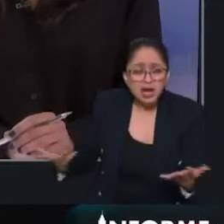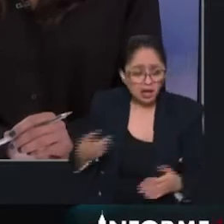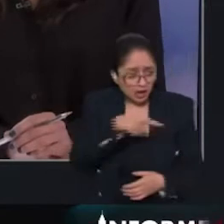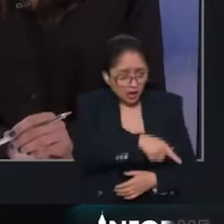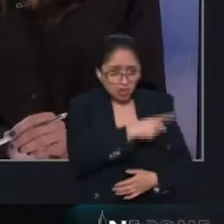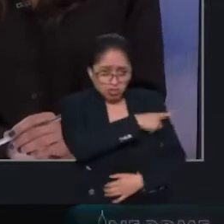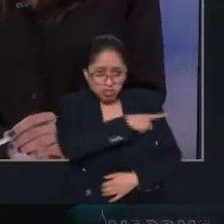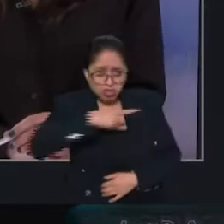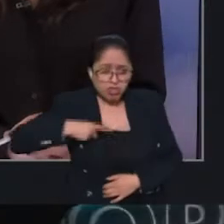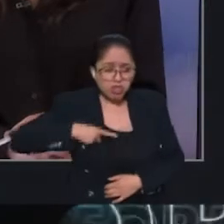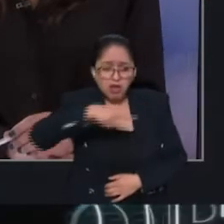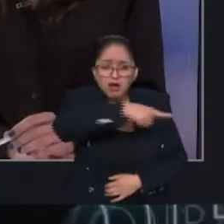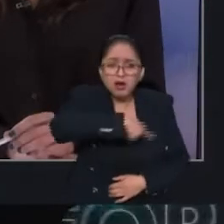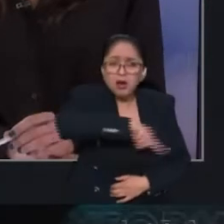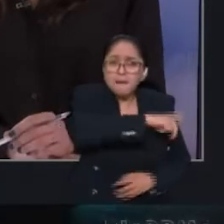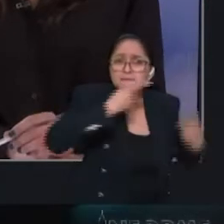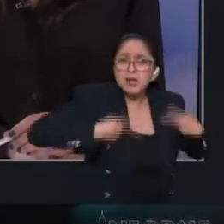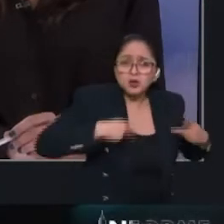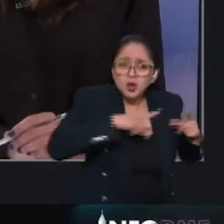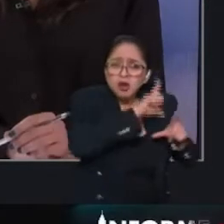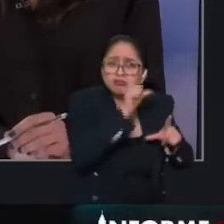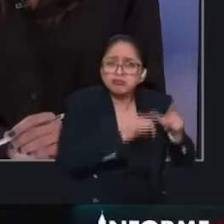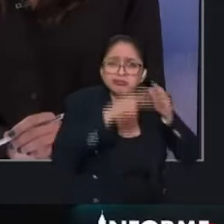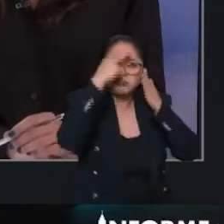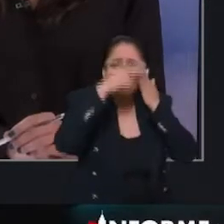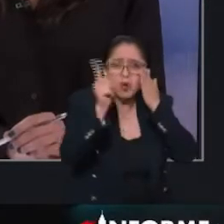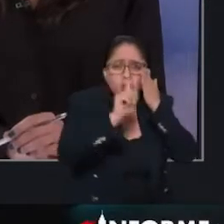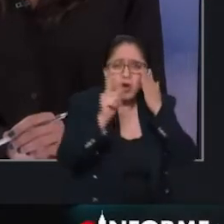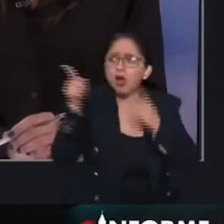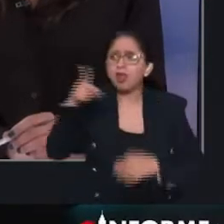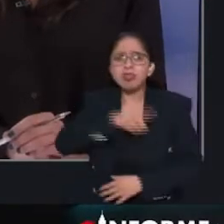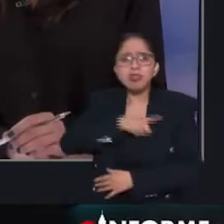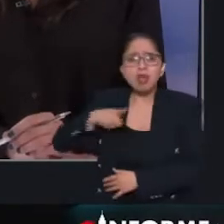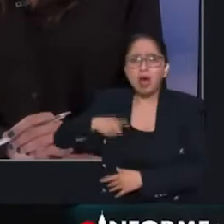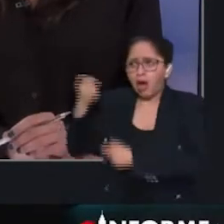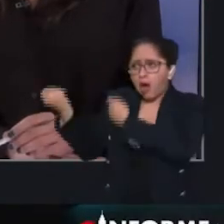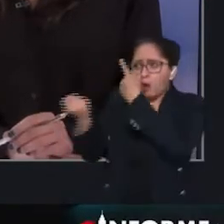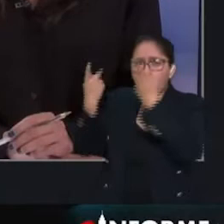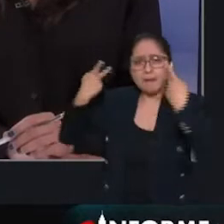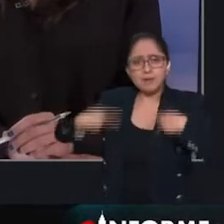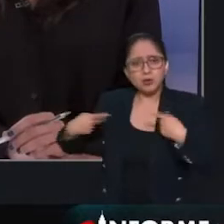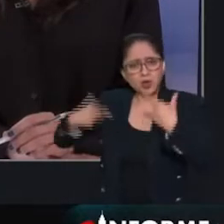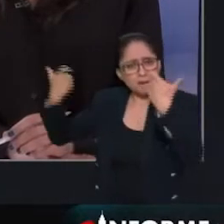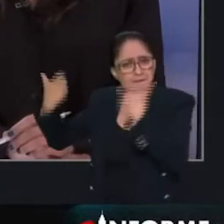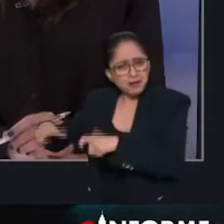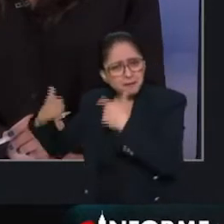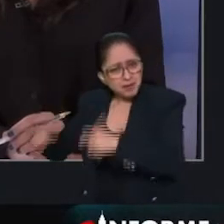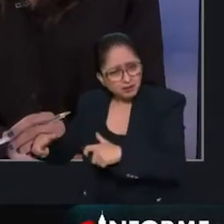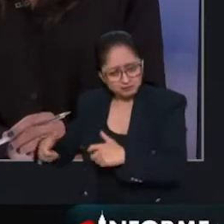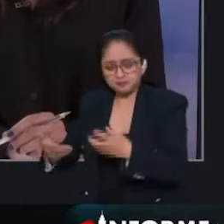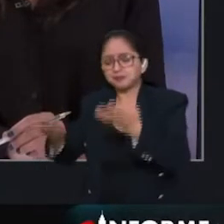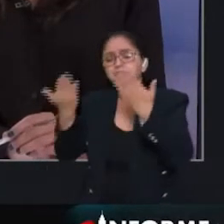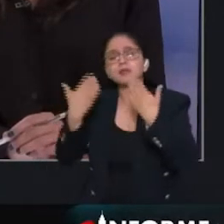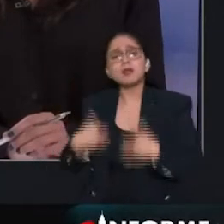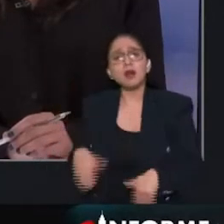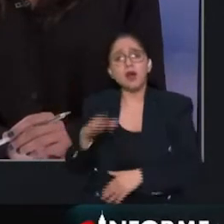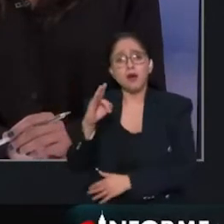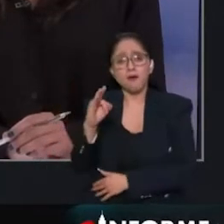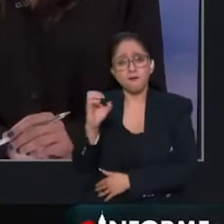deuda de unos grupos privados. Y tenemos el caso de Vicente Fox, ¿no? en cuyo sexenio se dieron